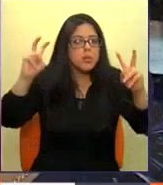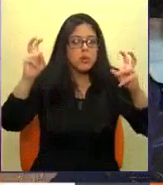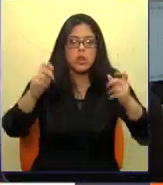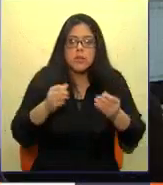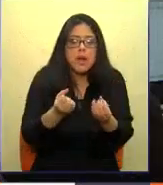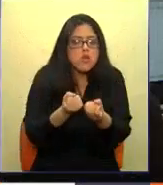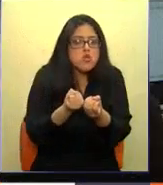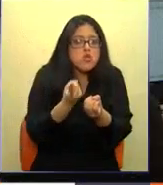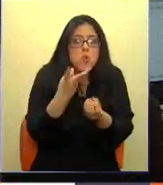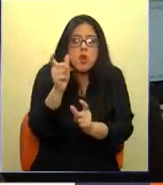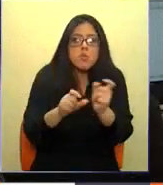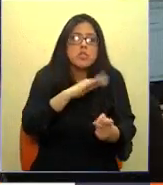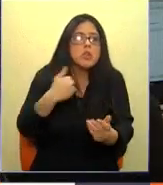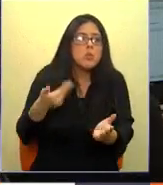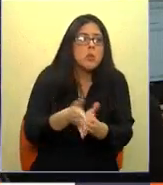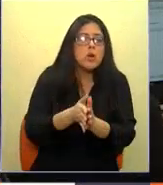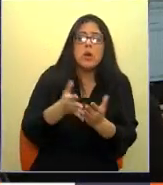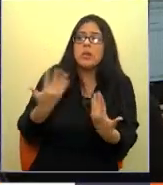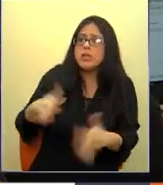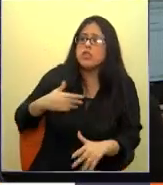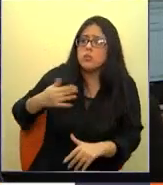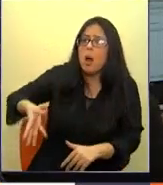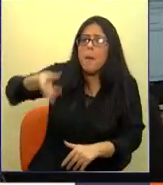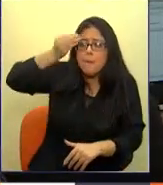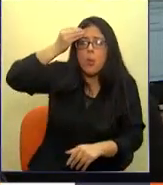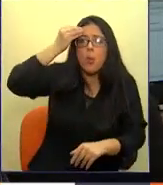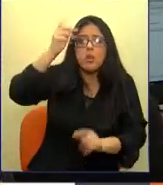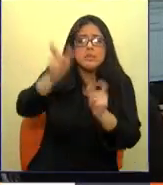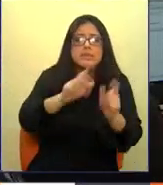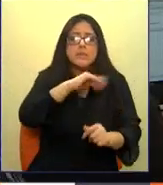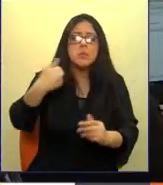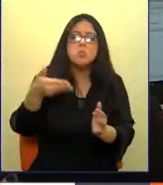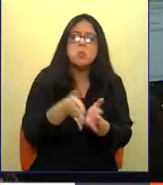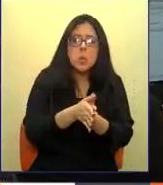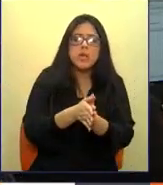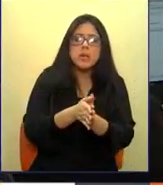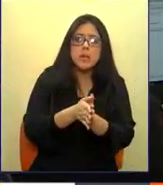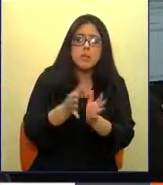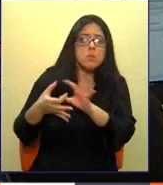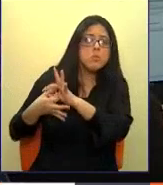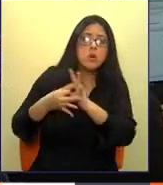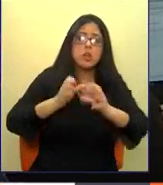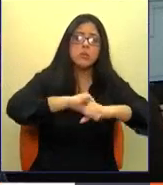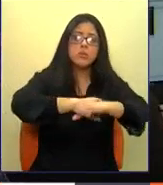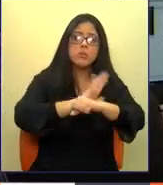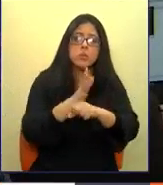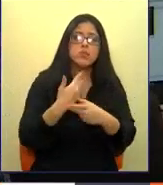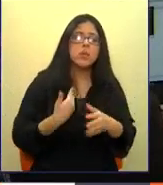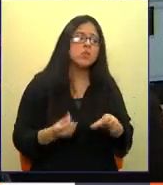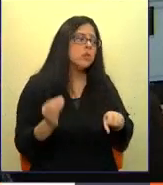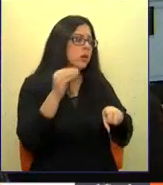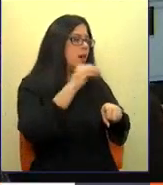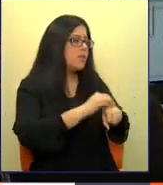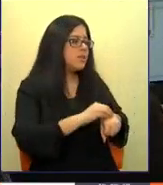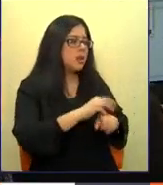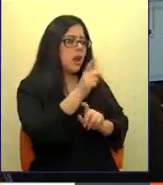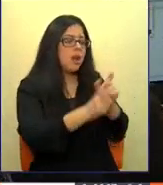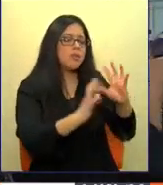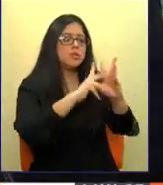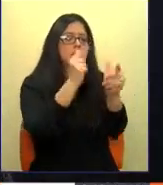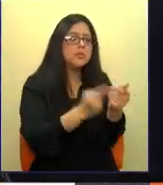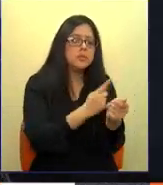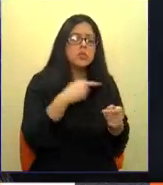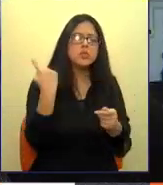fallecidos. Yo las primeras muertes que me acuerdo ya de la pandemia fue haberle dicho a la familiar que después de muchas horas de estar peleando con